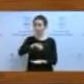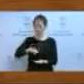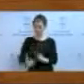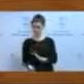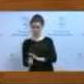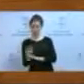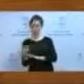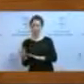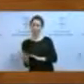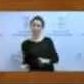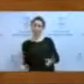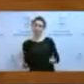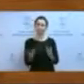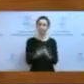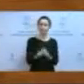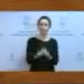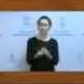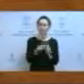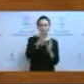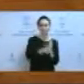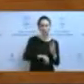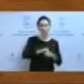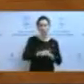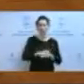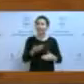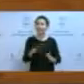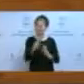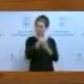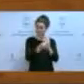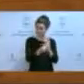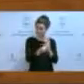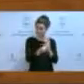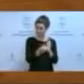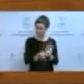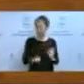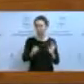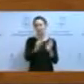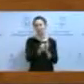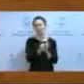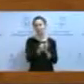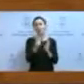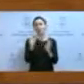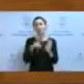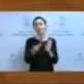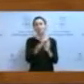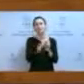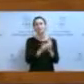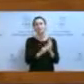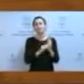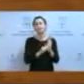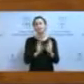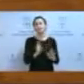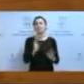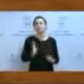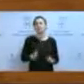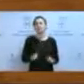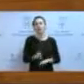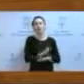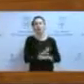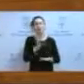dependencia. Cierro comillas. Estos criterios están definidos en el articulado de la resolución, pero sistemáticamente, señora